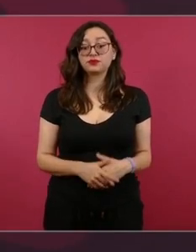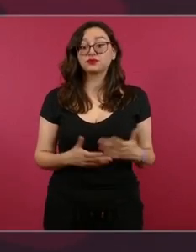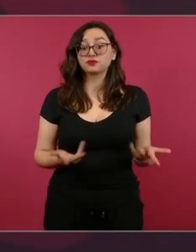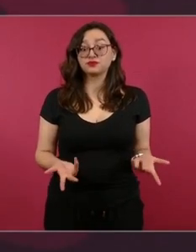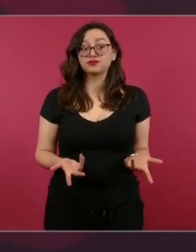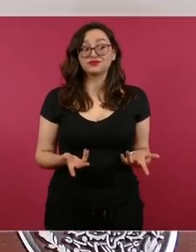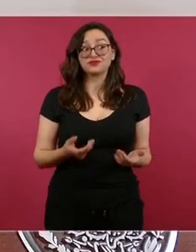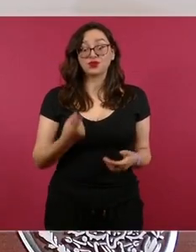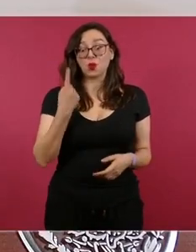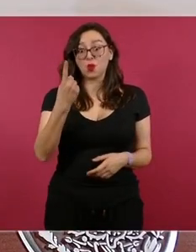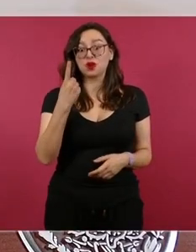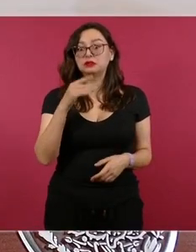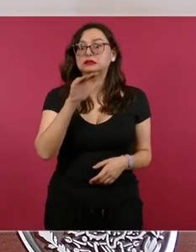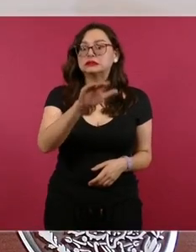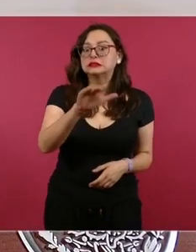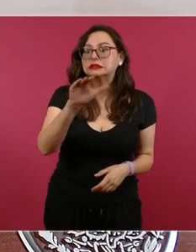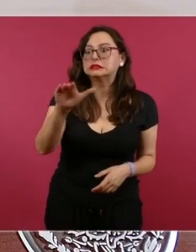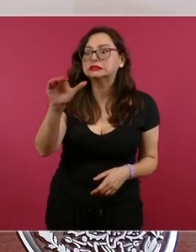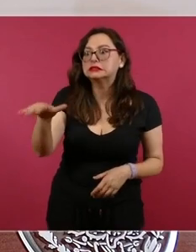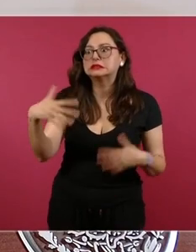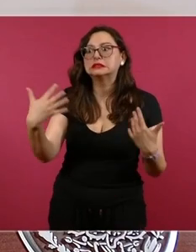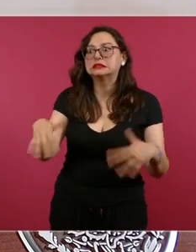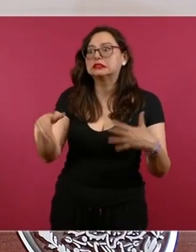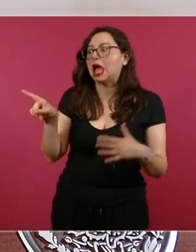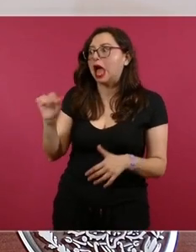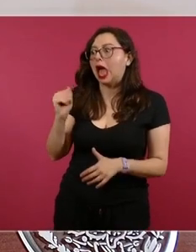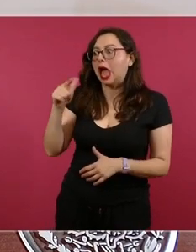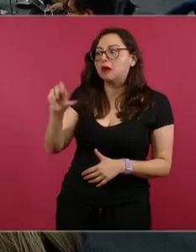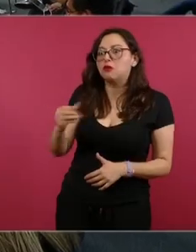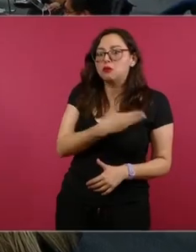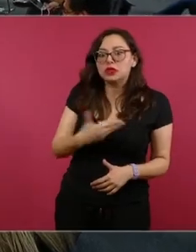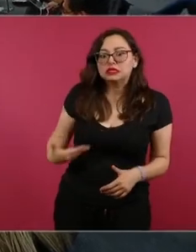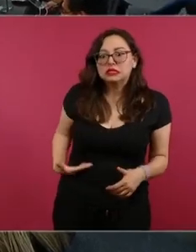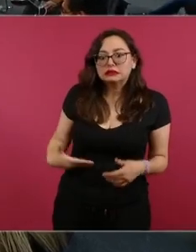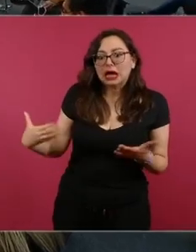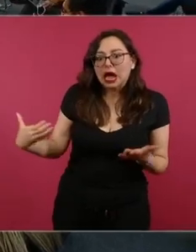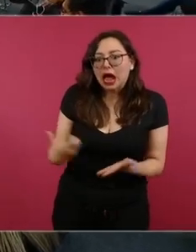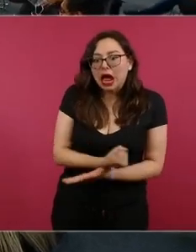Obrador, va a haber fuga de capital, va a haber devaluación.